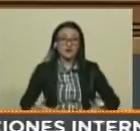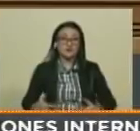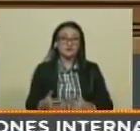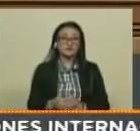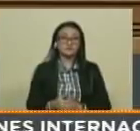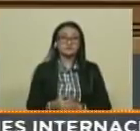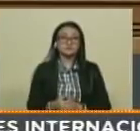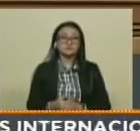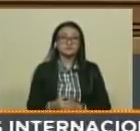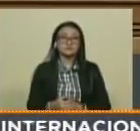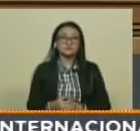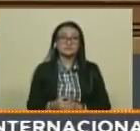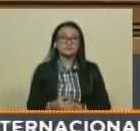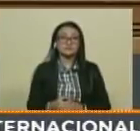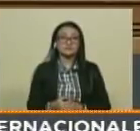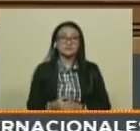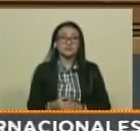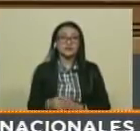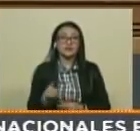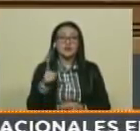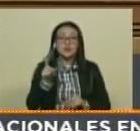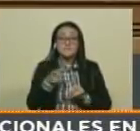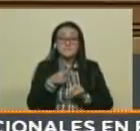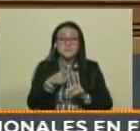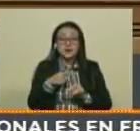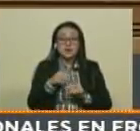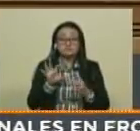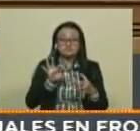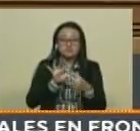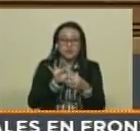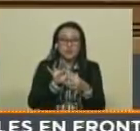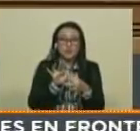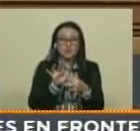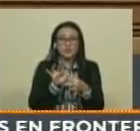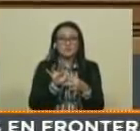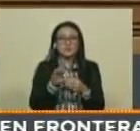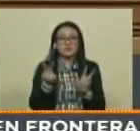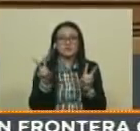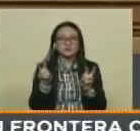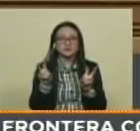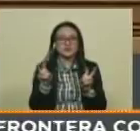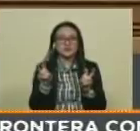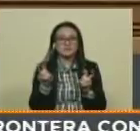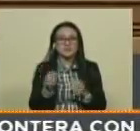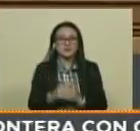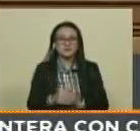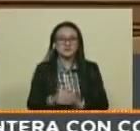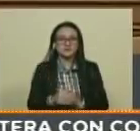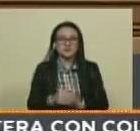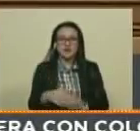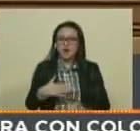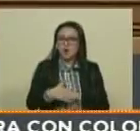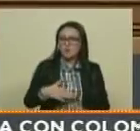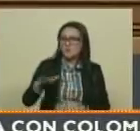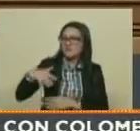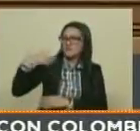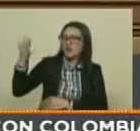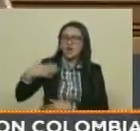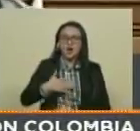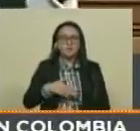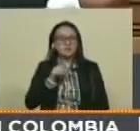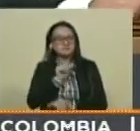Deberían lavarse la boca antes, porque fueron los principales cómplices en estas materias. Es muy cómodo hacerlo fuera,